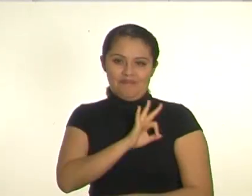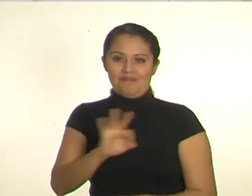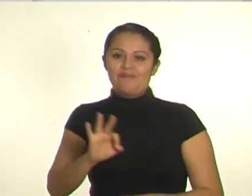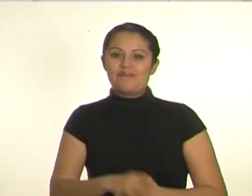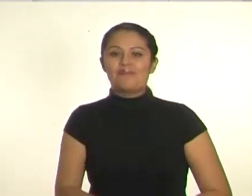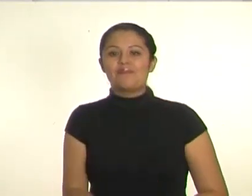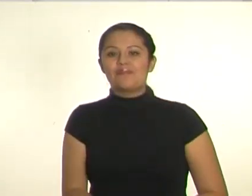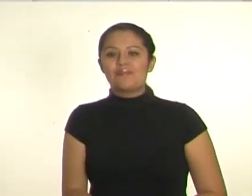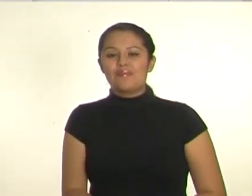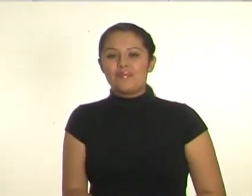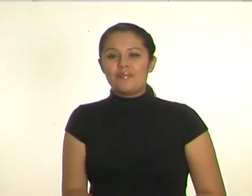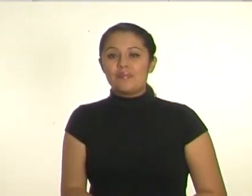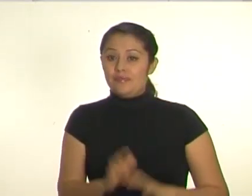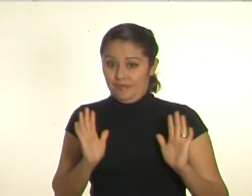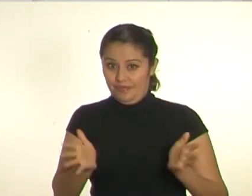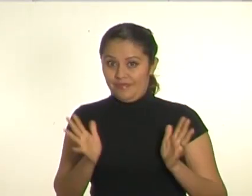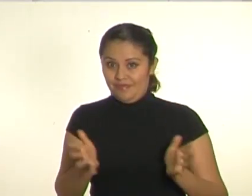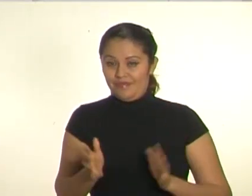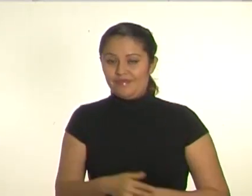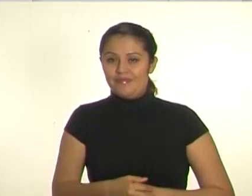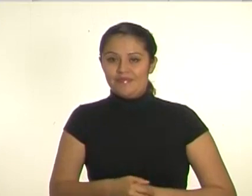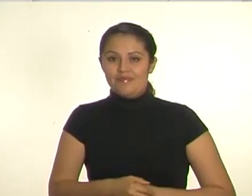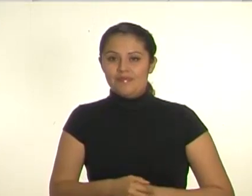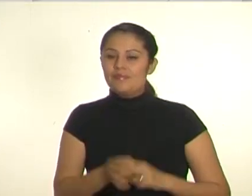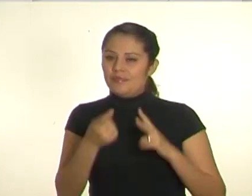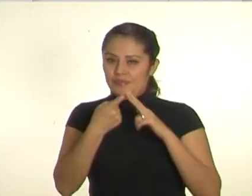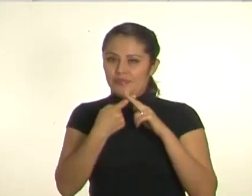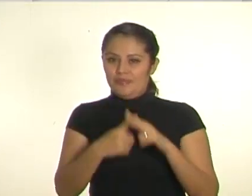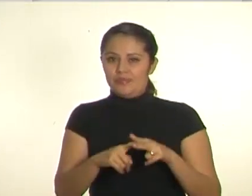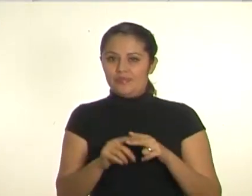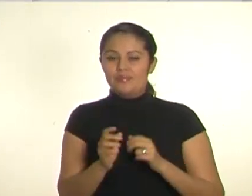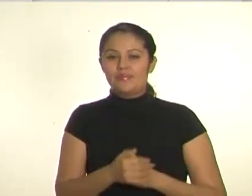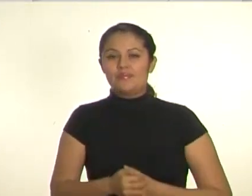conocimientos. ¿Estás listo? Comenzamos.